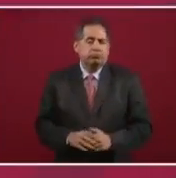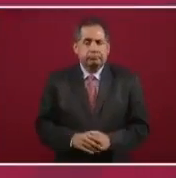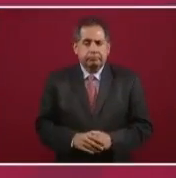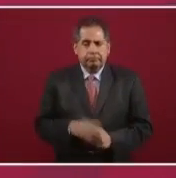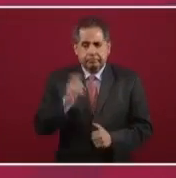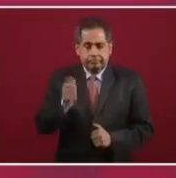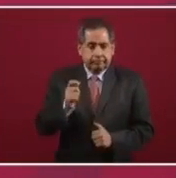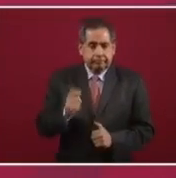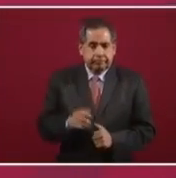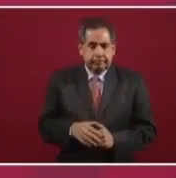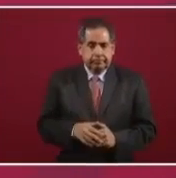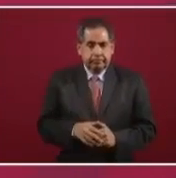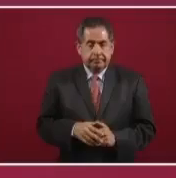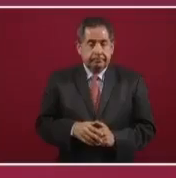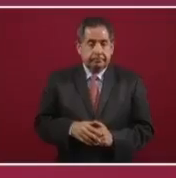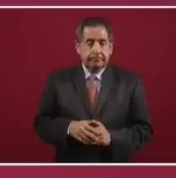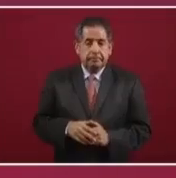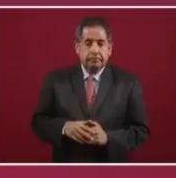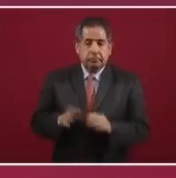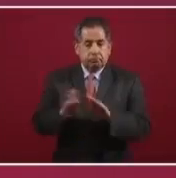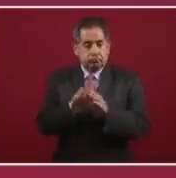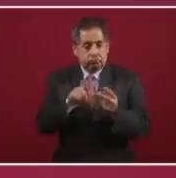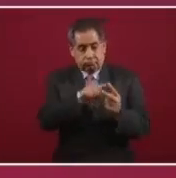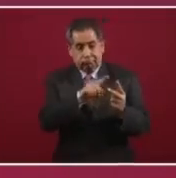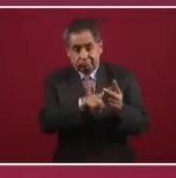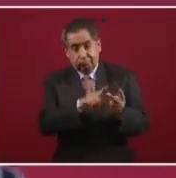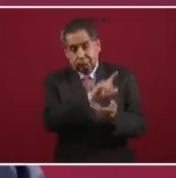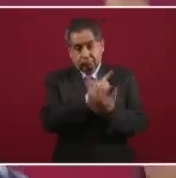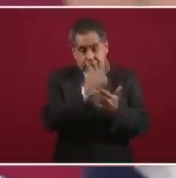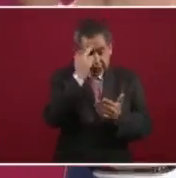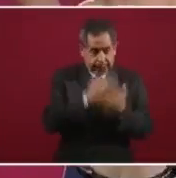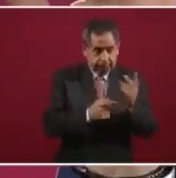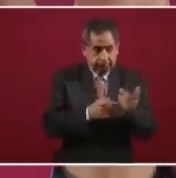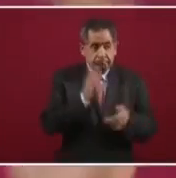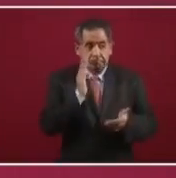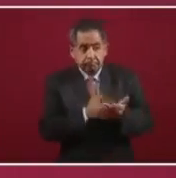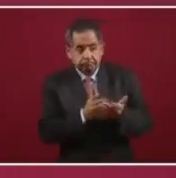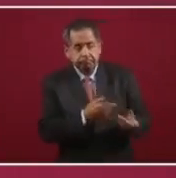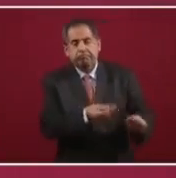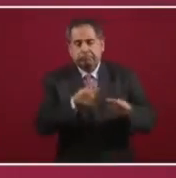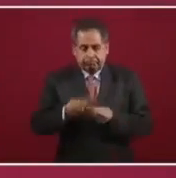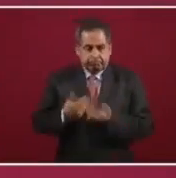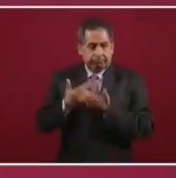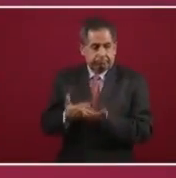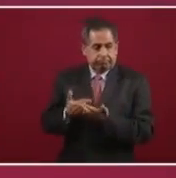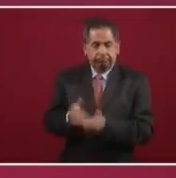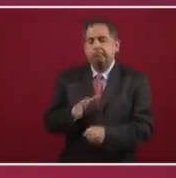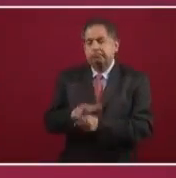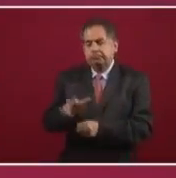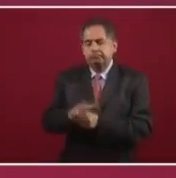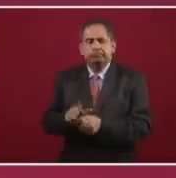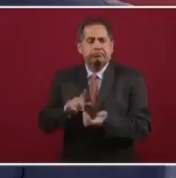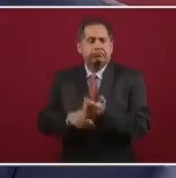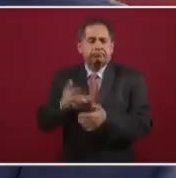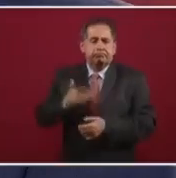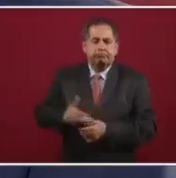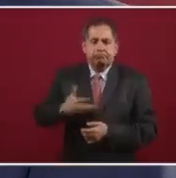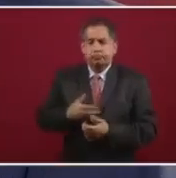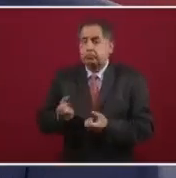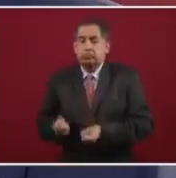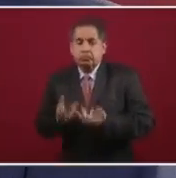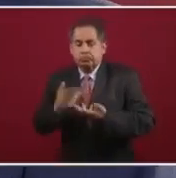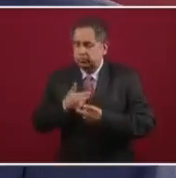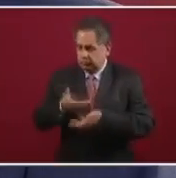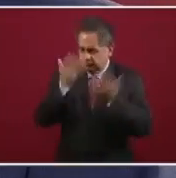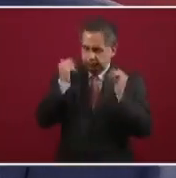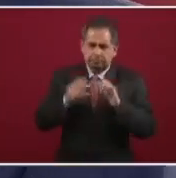que además de ser ilícitos, nos van a permitir contar con más recursos. ¿Cuántos? No